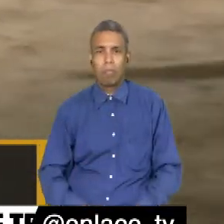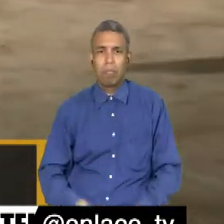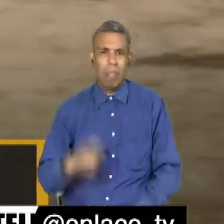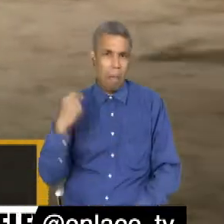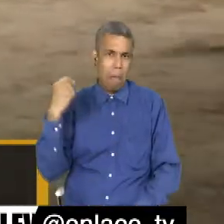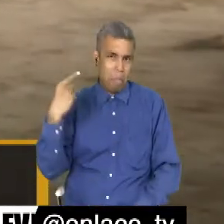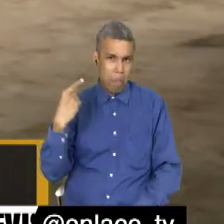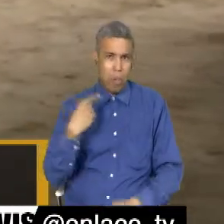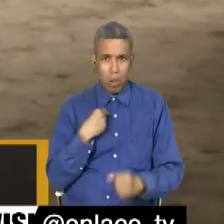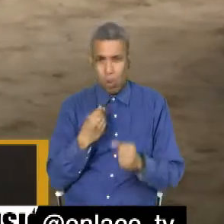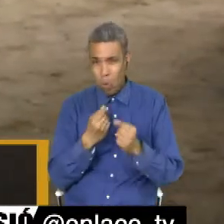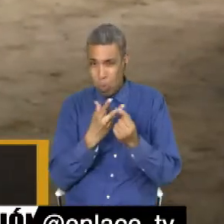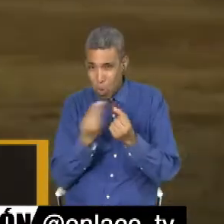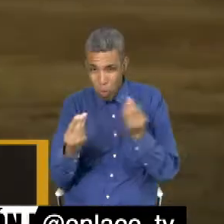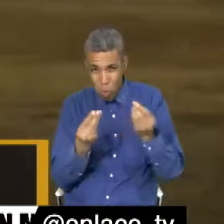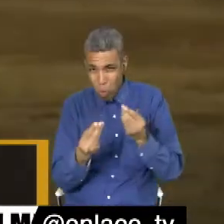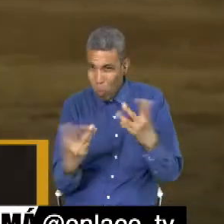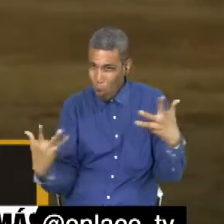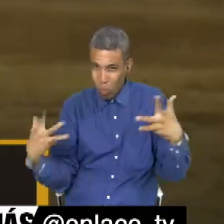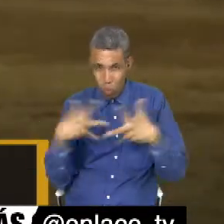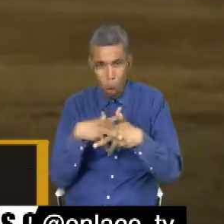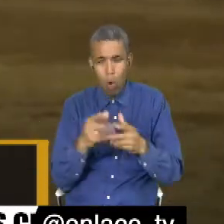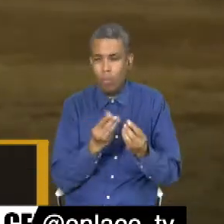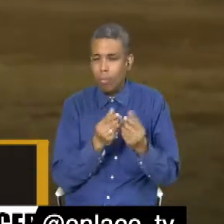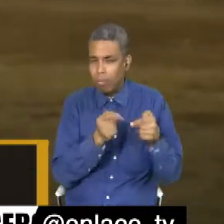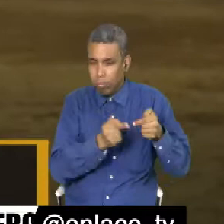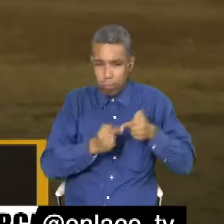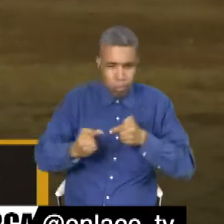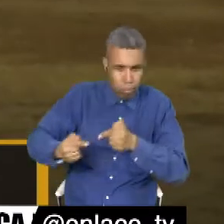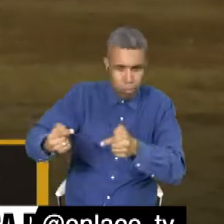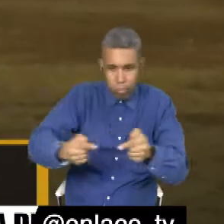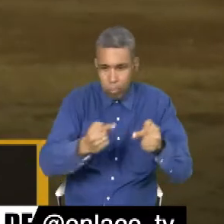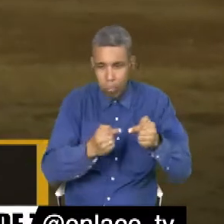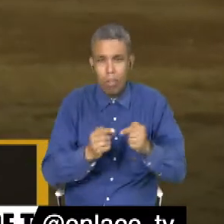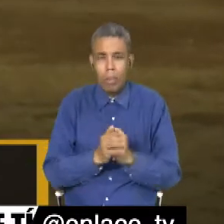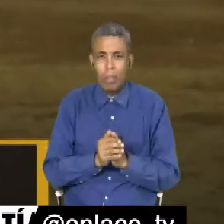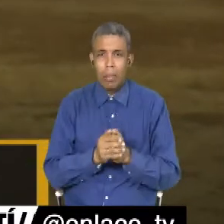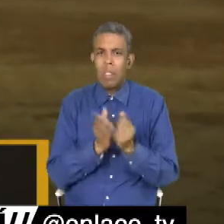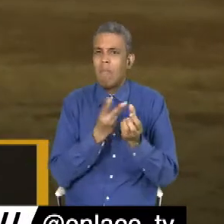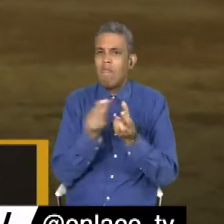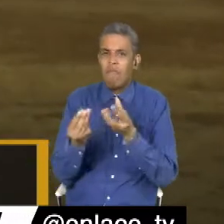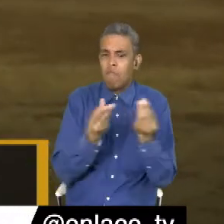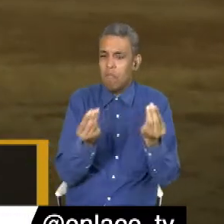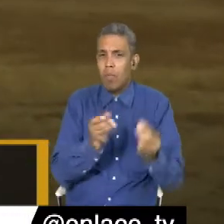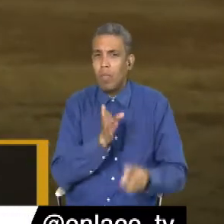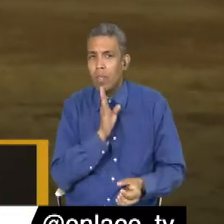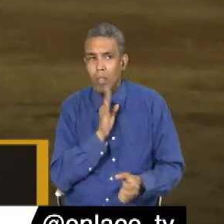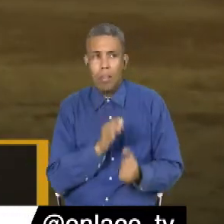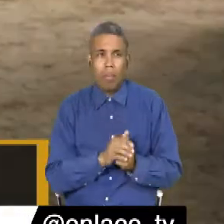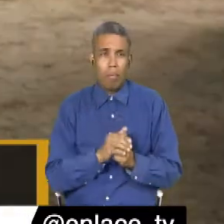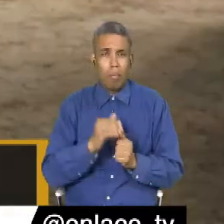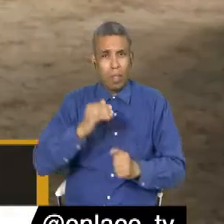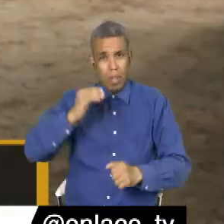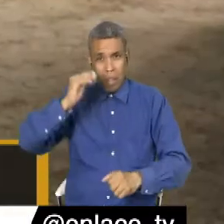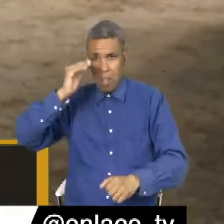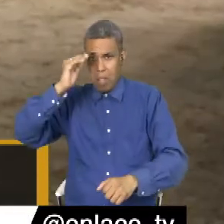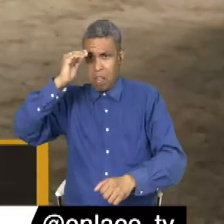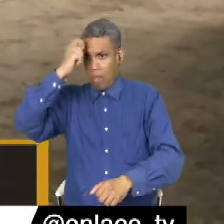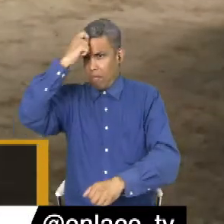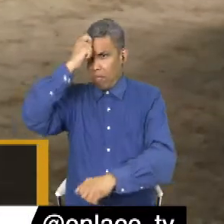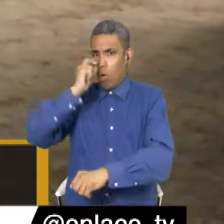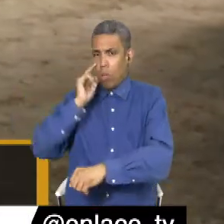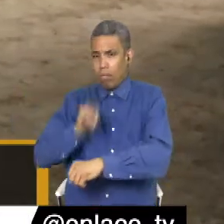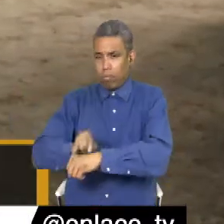donde compiten todos contra todos. Está compuesto por escoltas de la seguridad de la Unión Sindical Obrera, los dirigentes y guardas de seguridad de